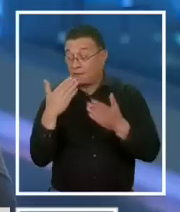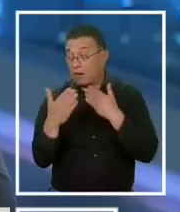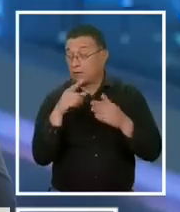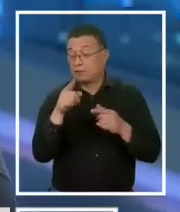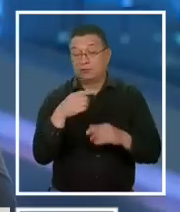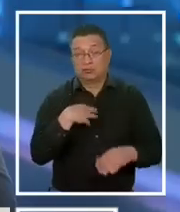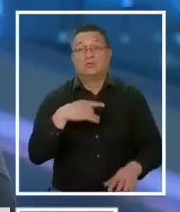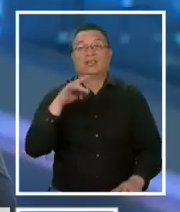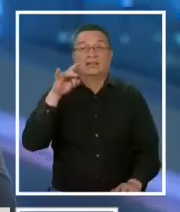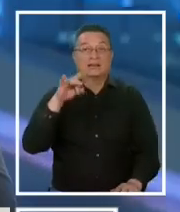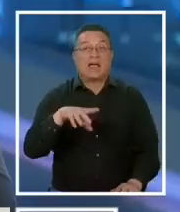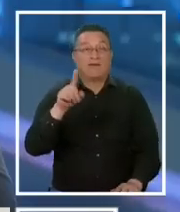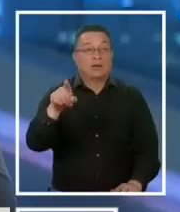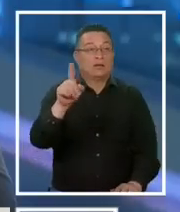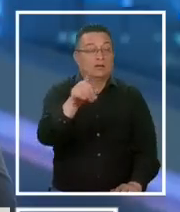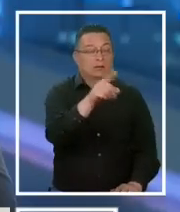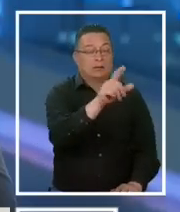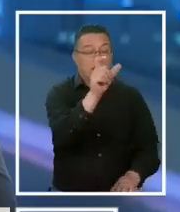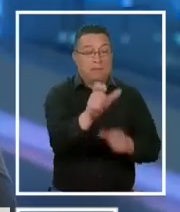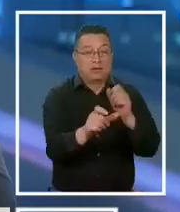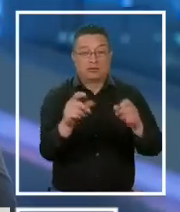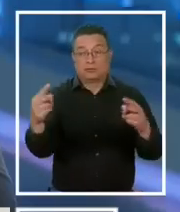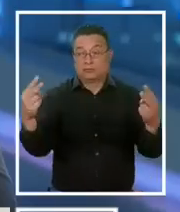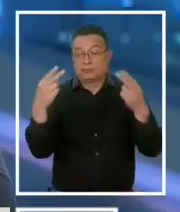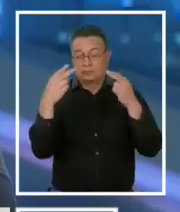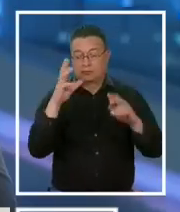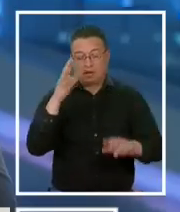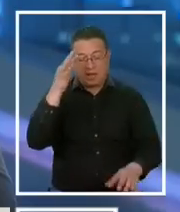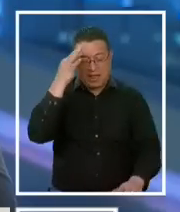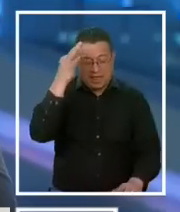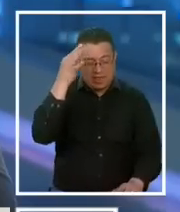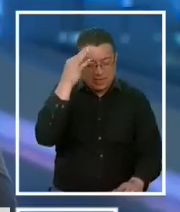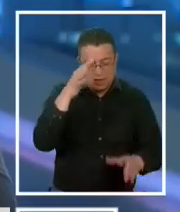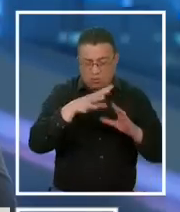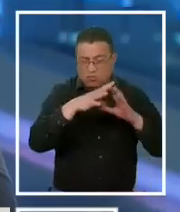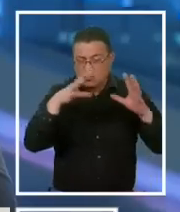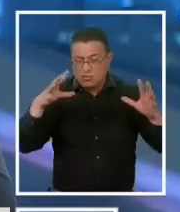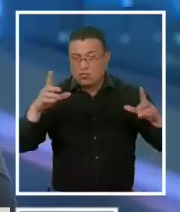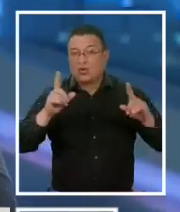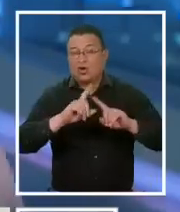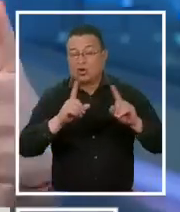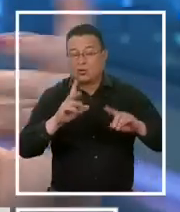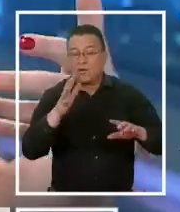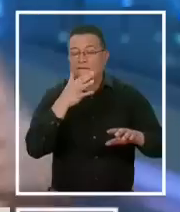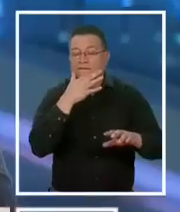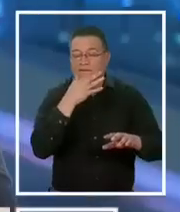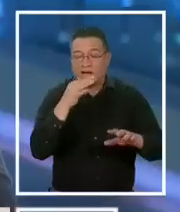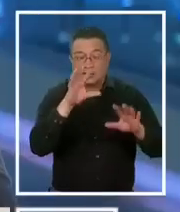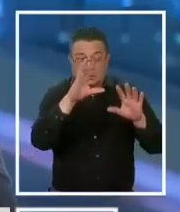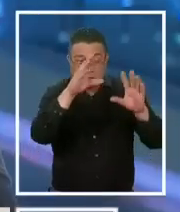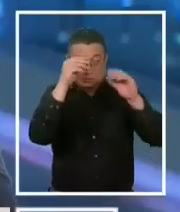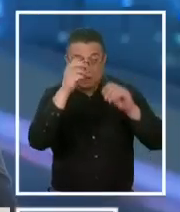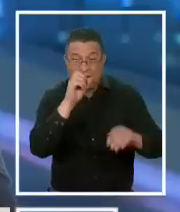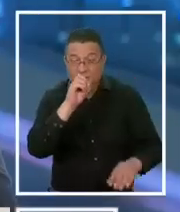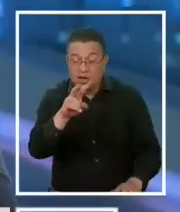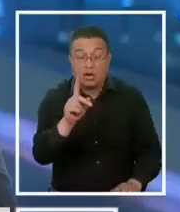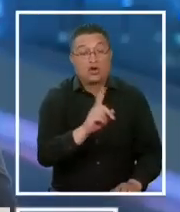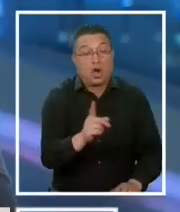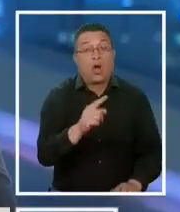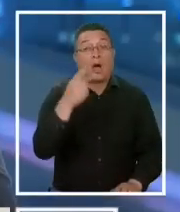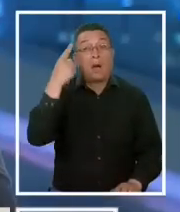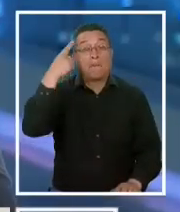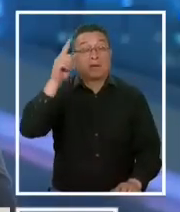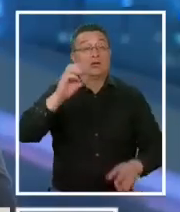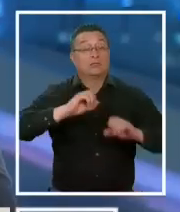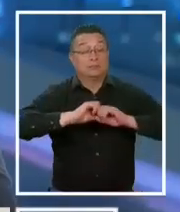y yo sé que esto quizás para la para la gente que está viendo no es tan comprensible todavía porque no es algo asible No no es algo que se vea pero